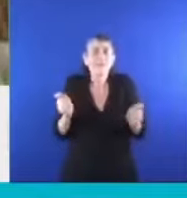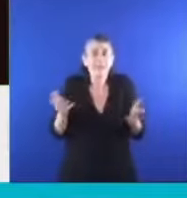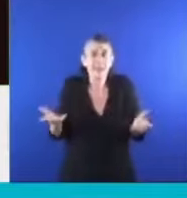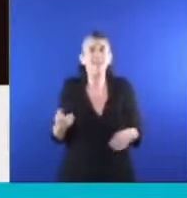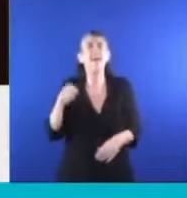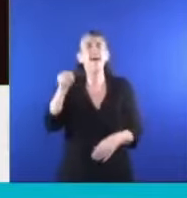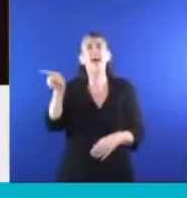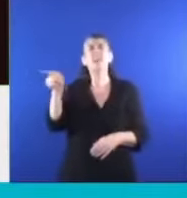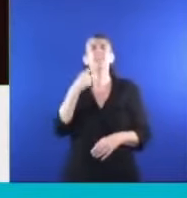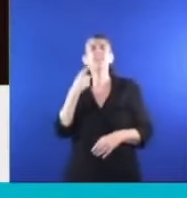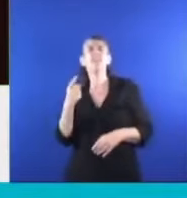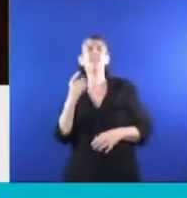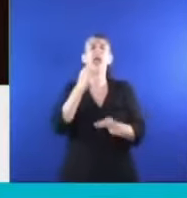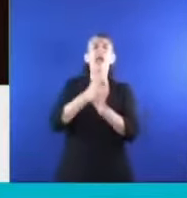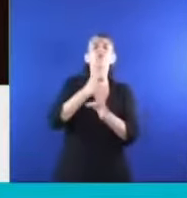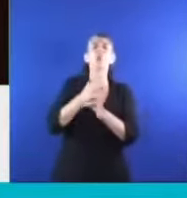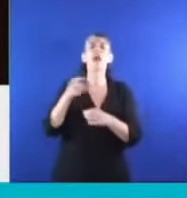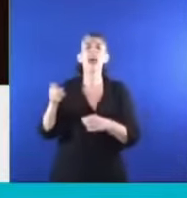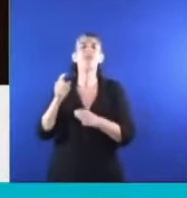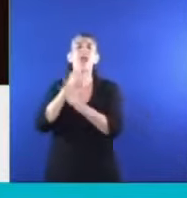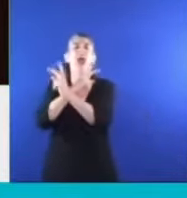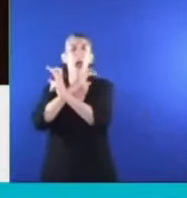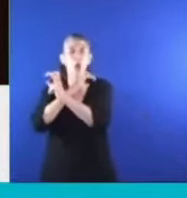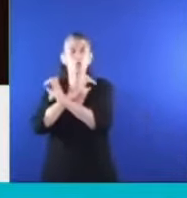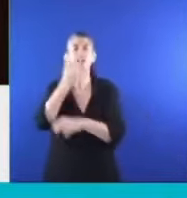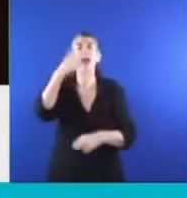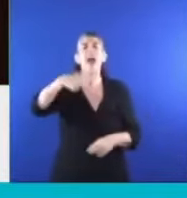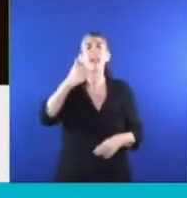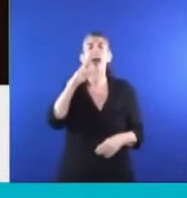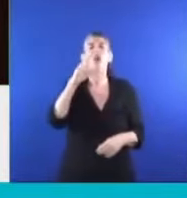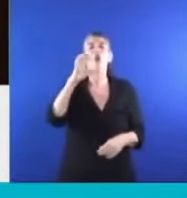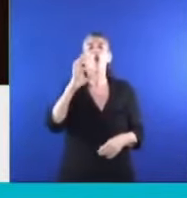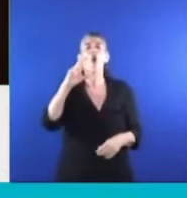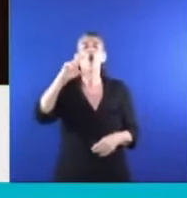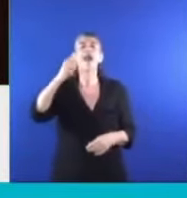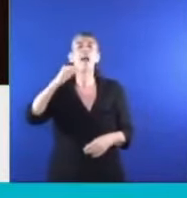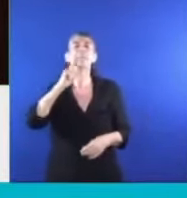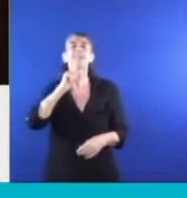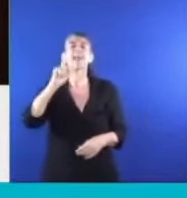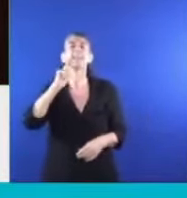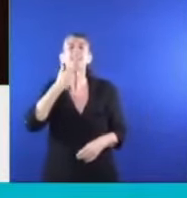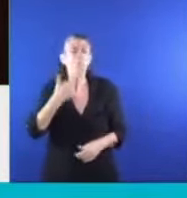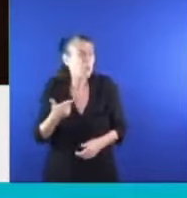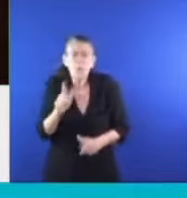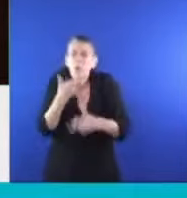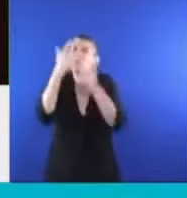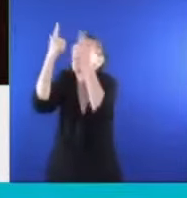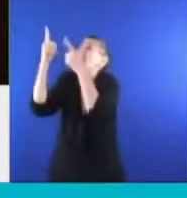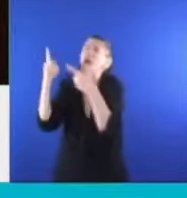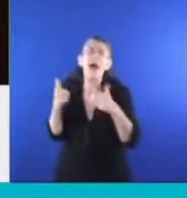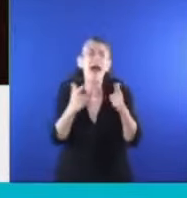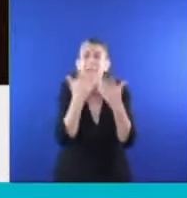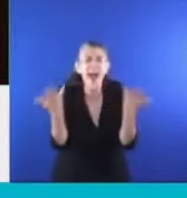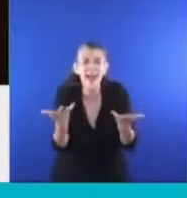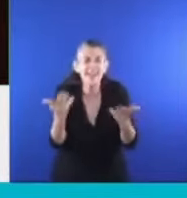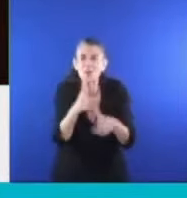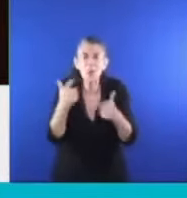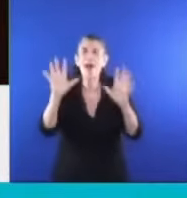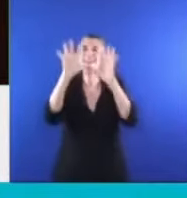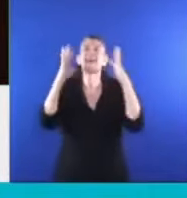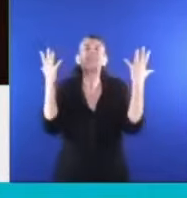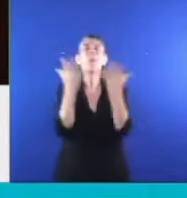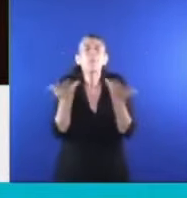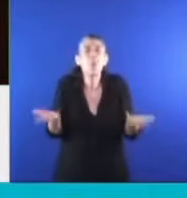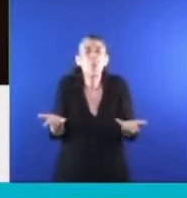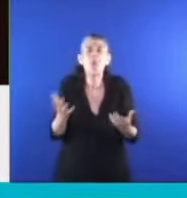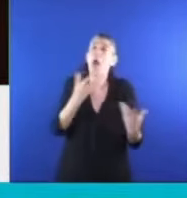austríaca, del anarcocapitalismo, no se aplica en ningún lugar del mundo, y mucho menos en los países que la admiran. Más que defender